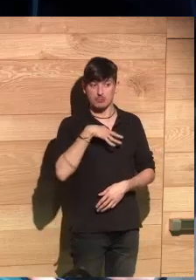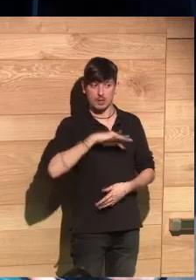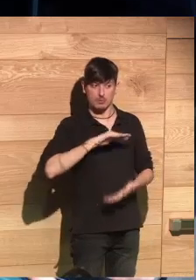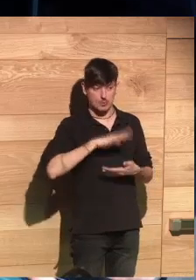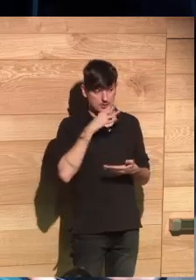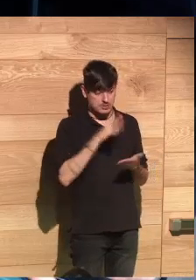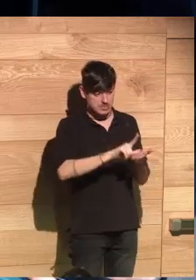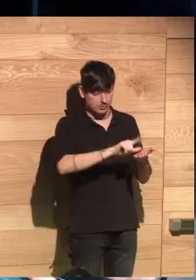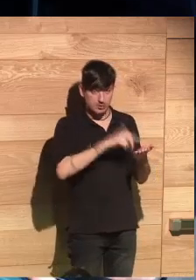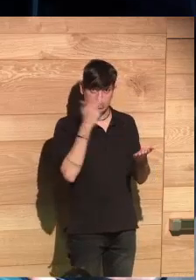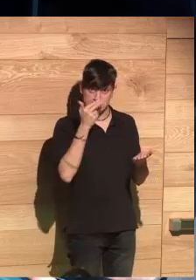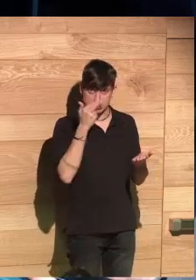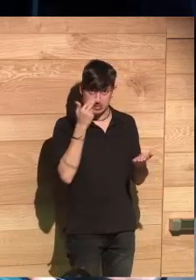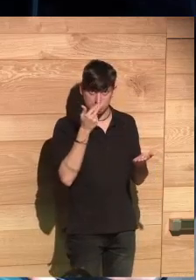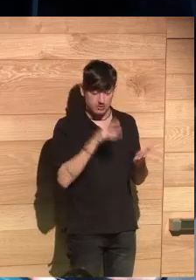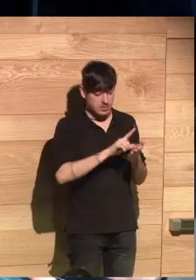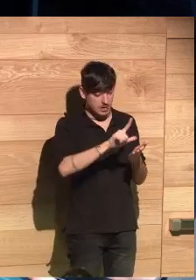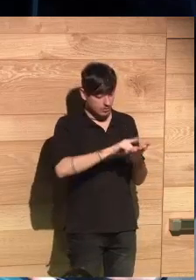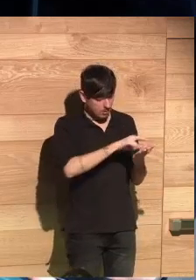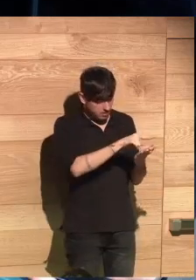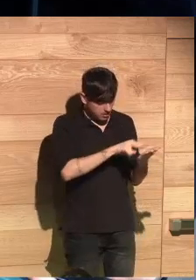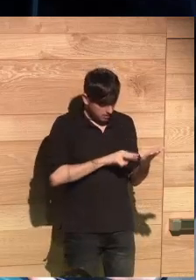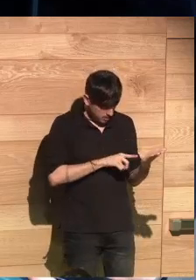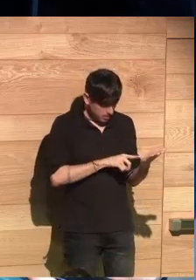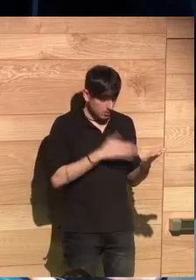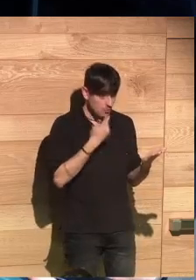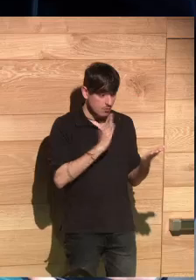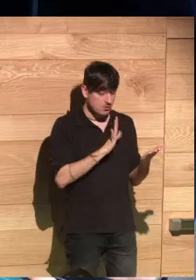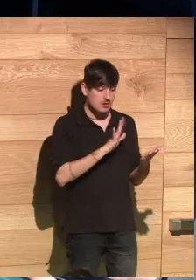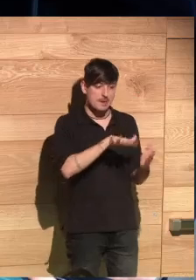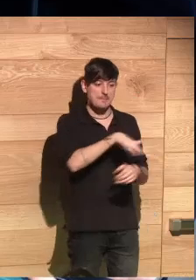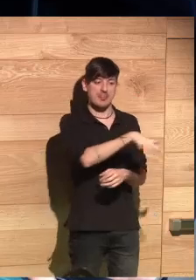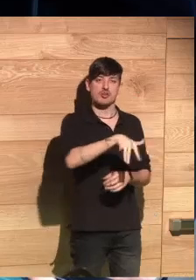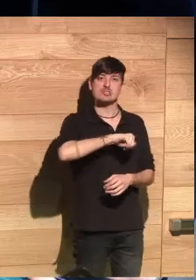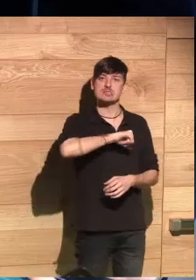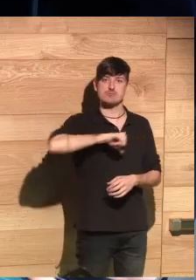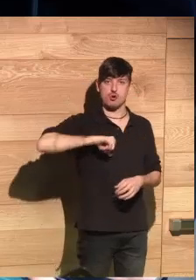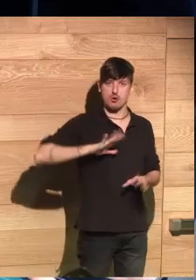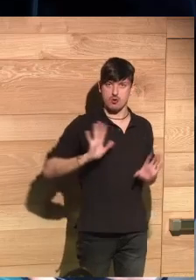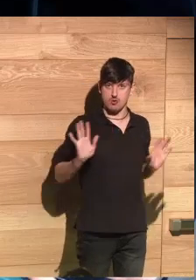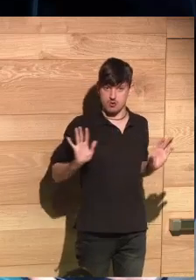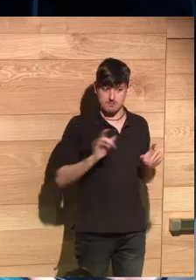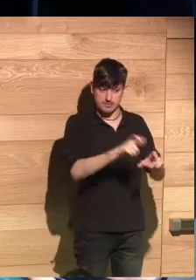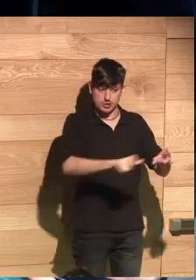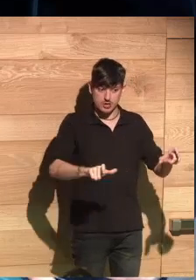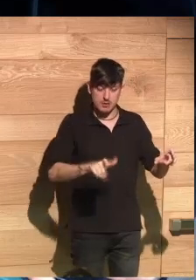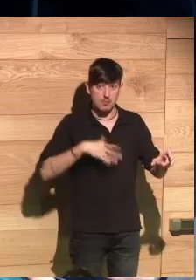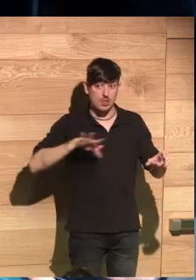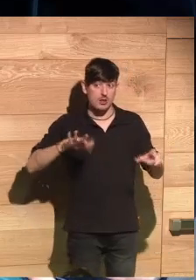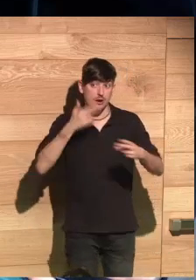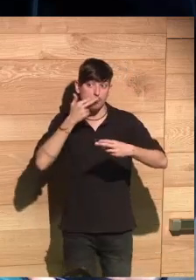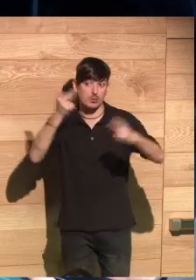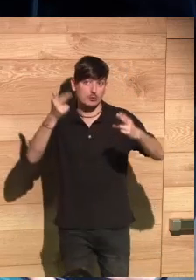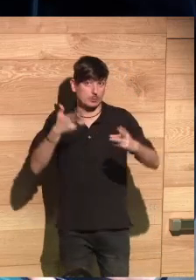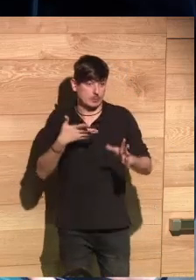tan interesante la literatura, porque en la literatura nos metemos en el espacio de la intimidad de las personas que a lo mejor en un espacio público no se atreven